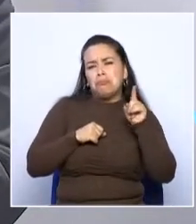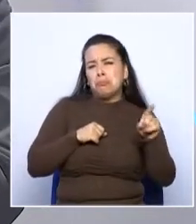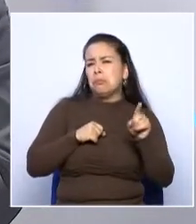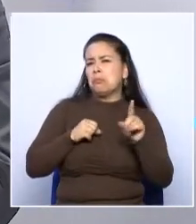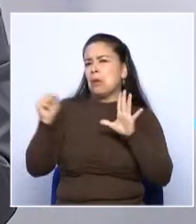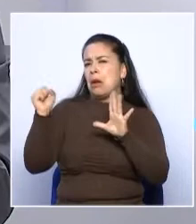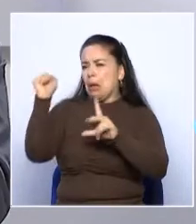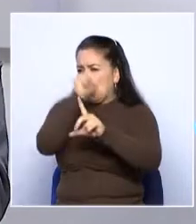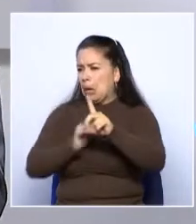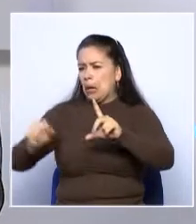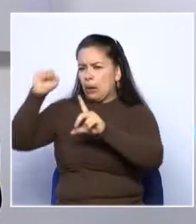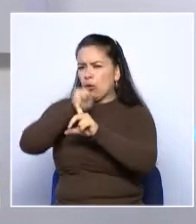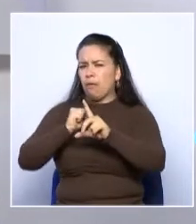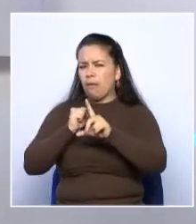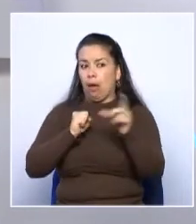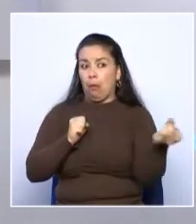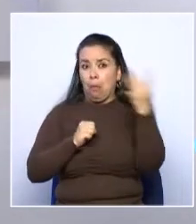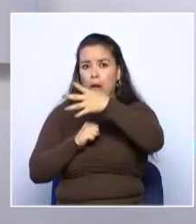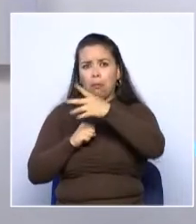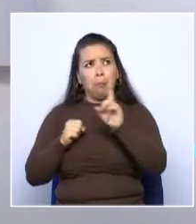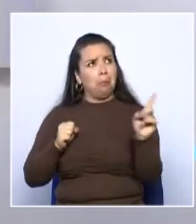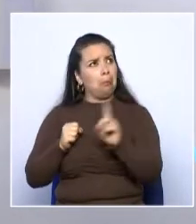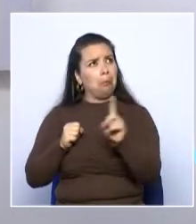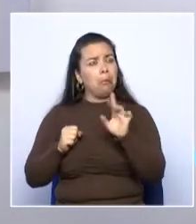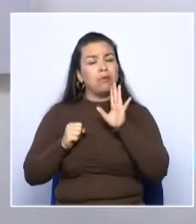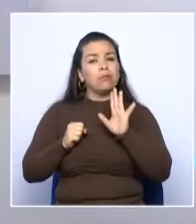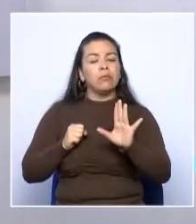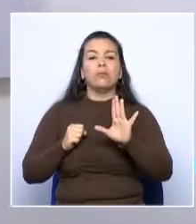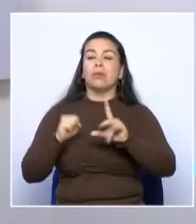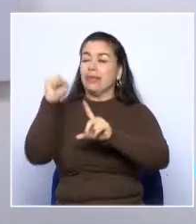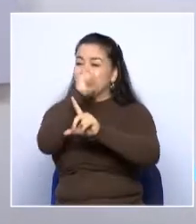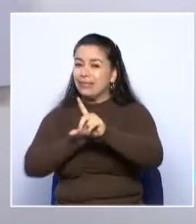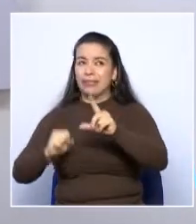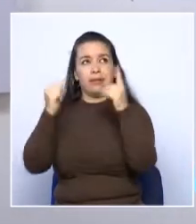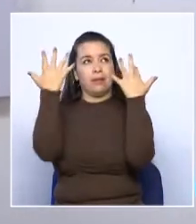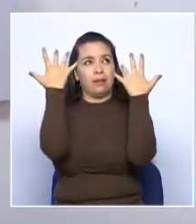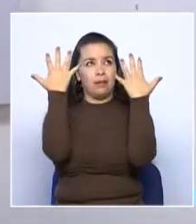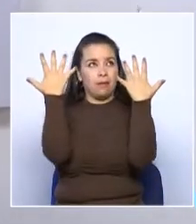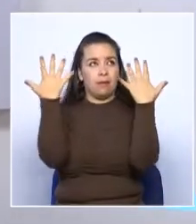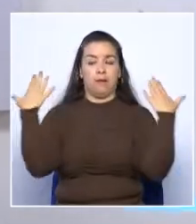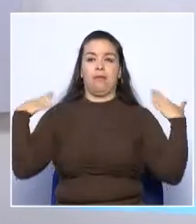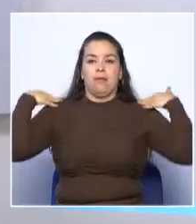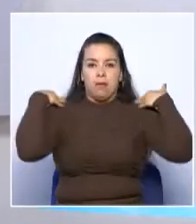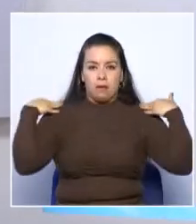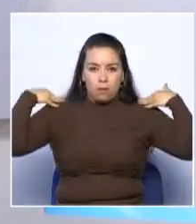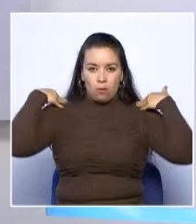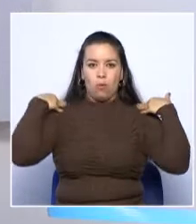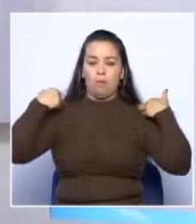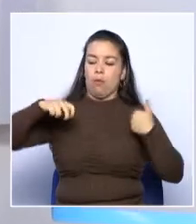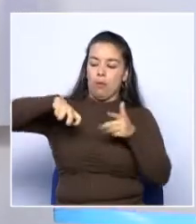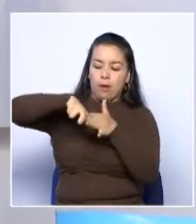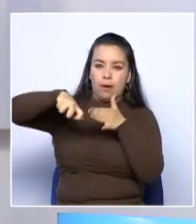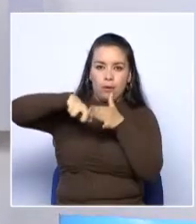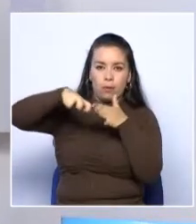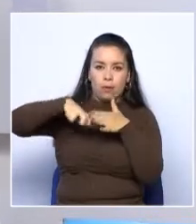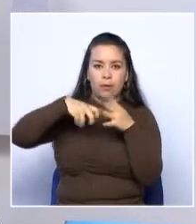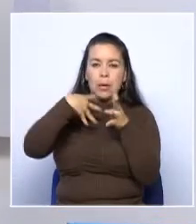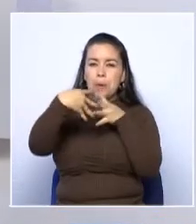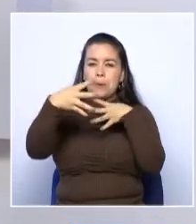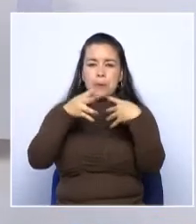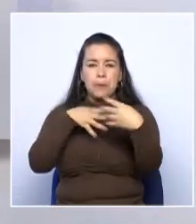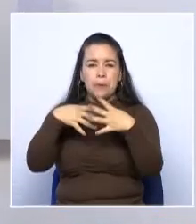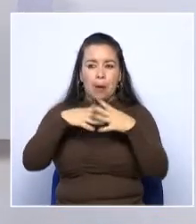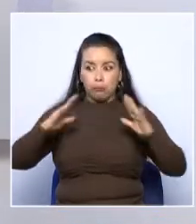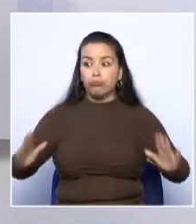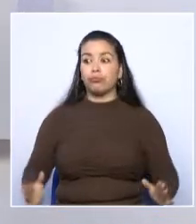ecografía. La ecografía osteoarticular, o sea, de las articulaciones del hombro, de la rodilla, de los tendones, ha